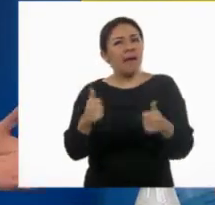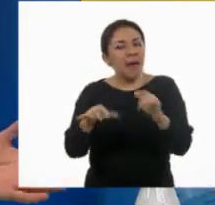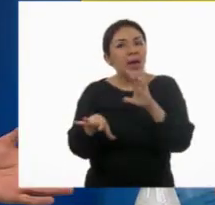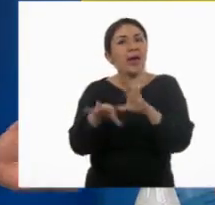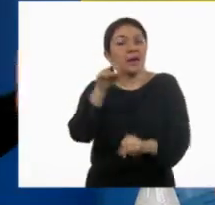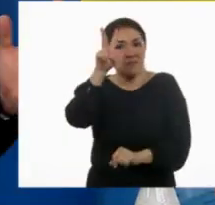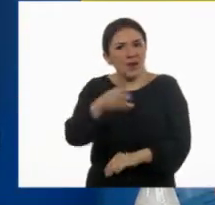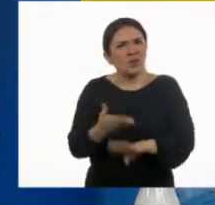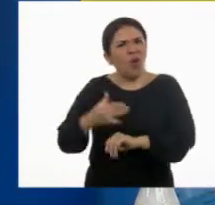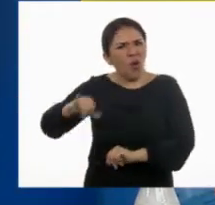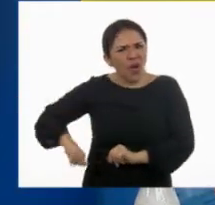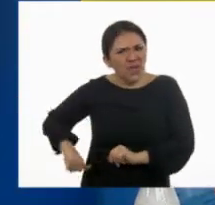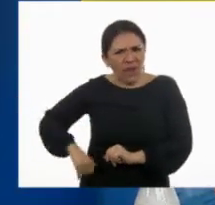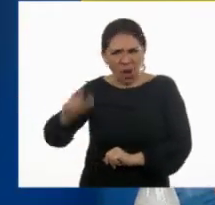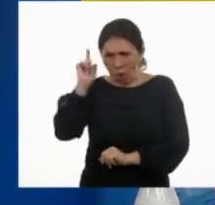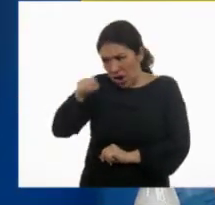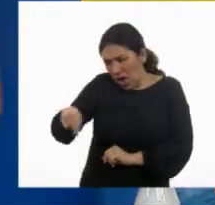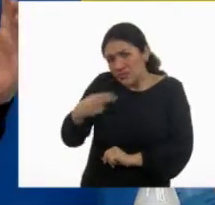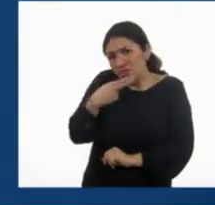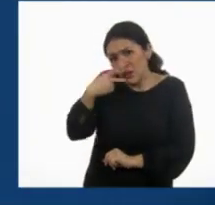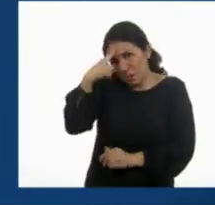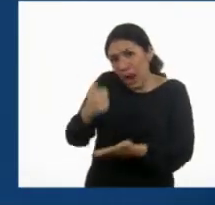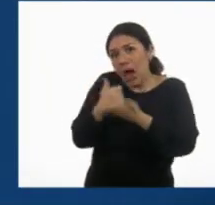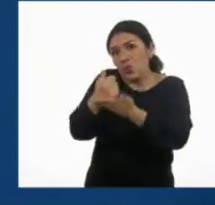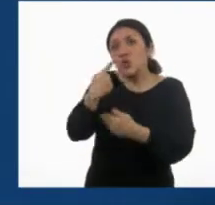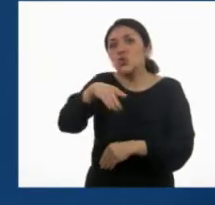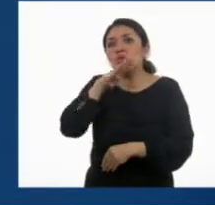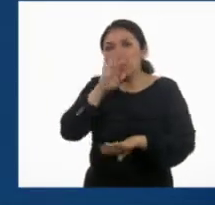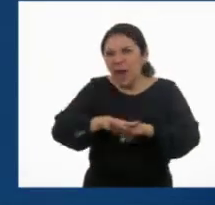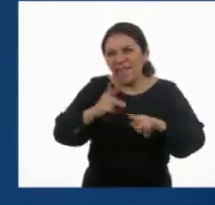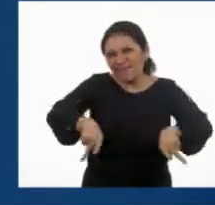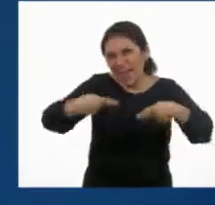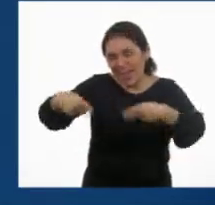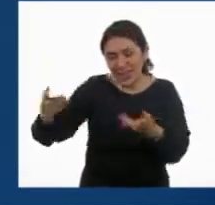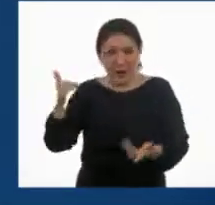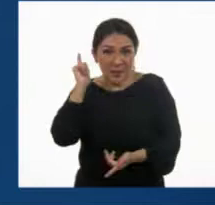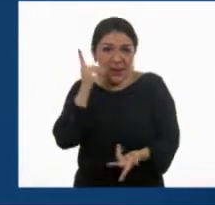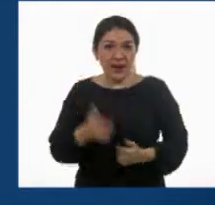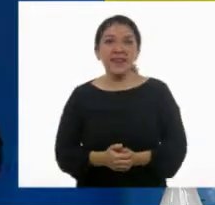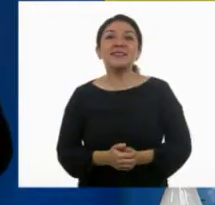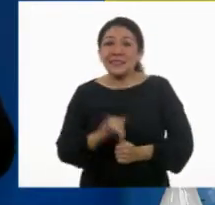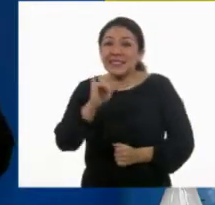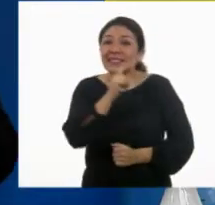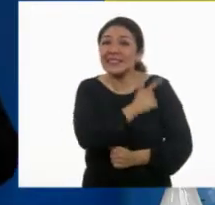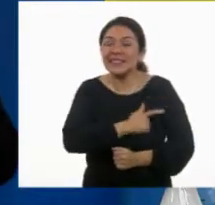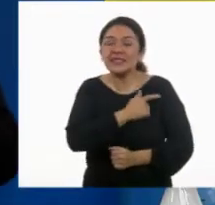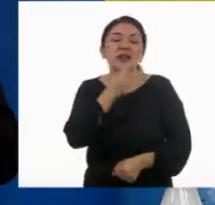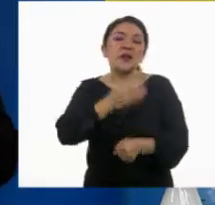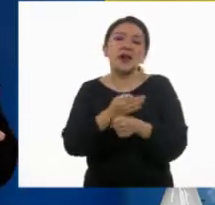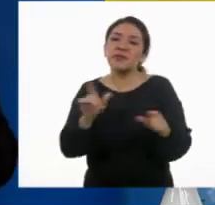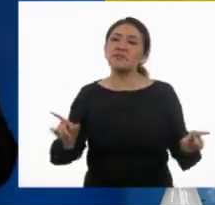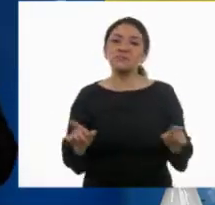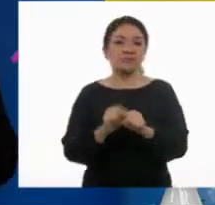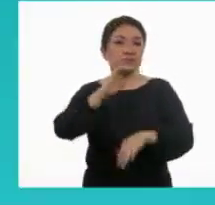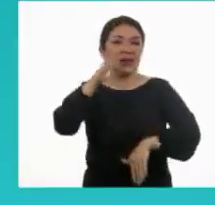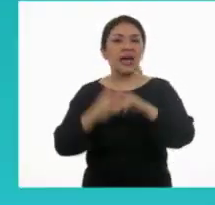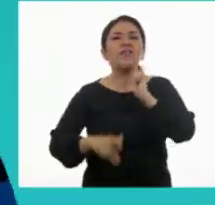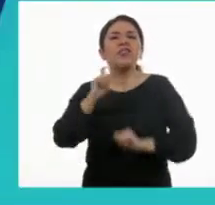qué interesante fue. Espero, Tom, que te haya servido para poder vender el producto. ¡Sí! Muy bien. Hemos terminado